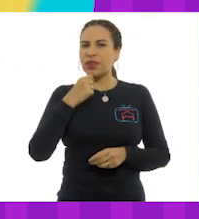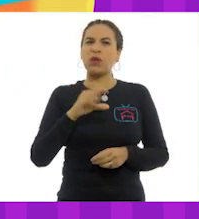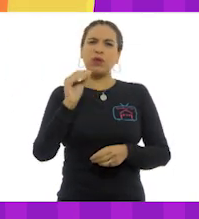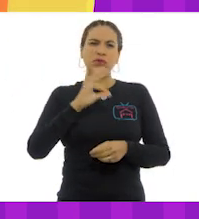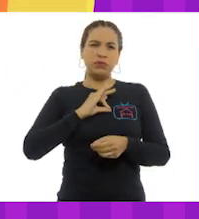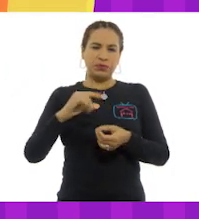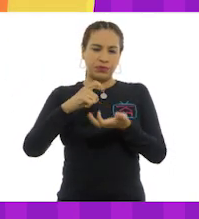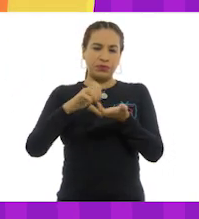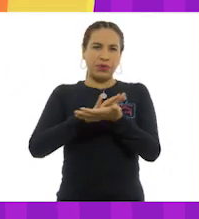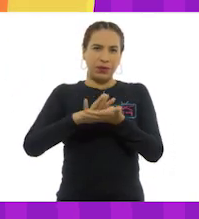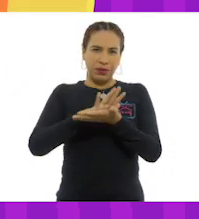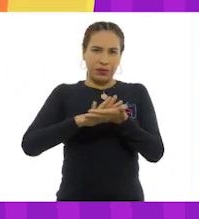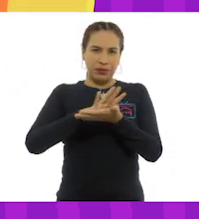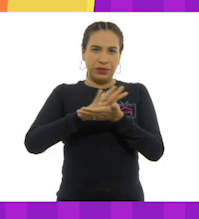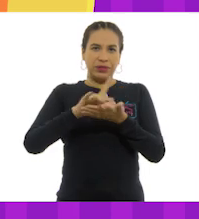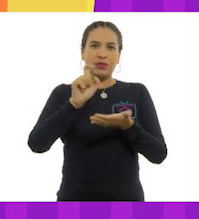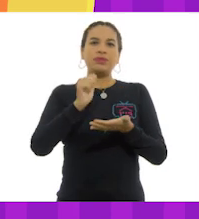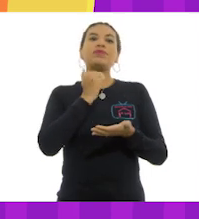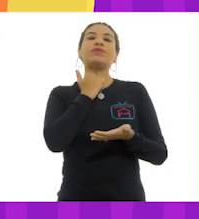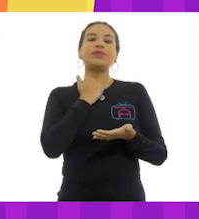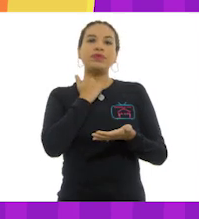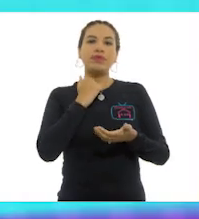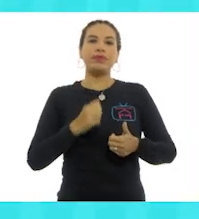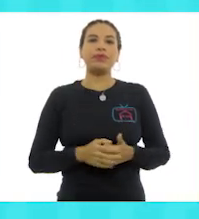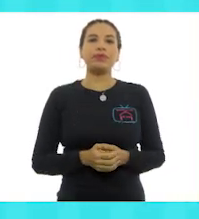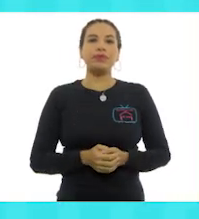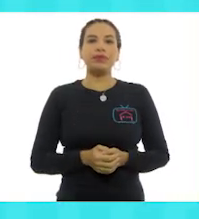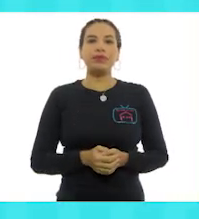aplica desinfectante a base de agua y alcohol.